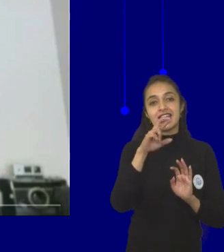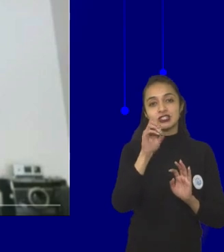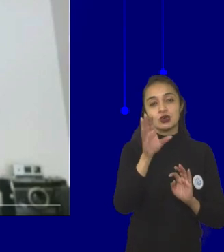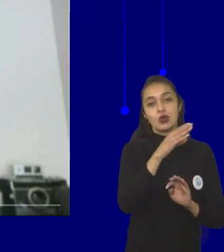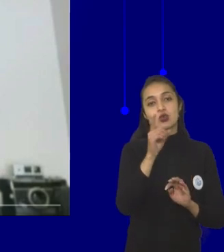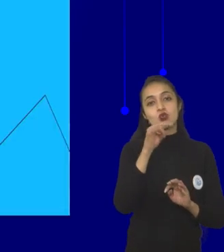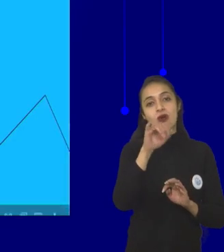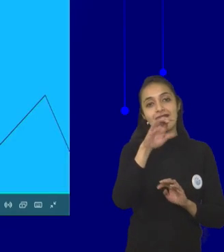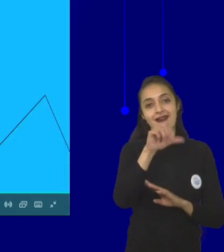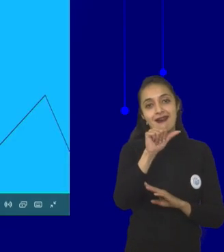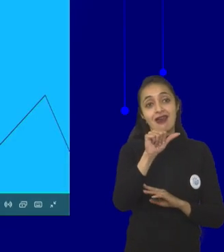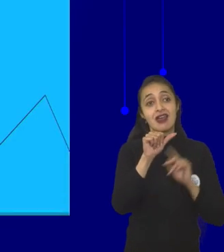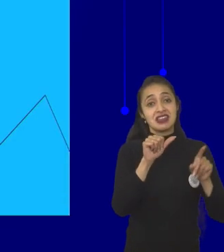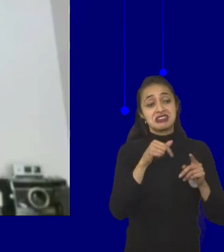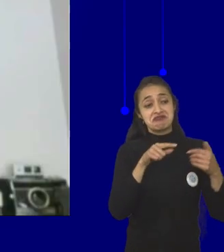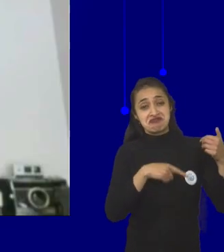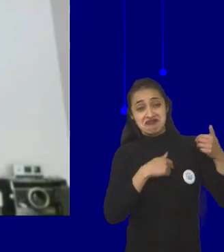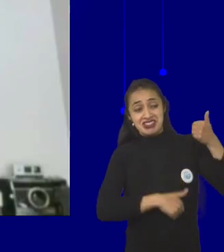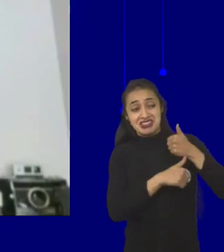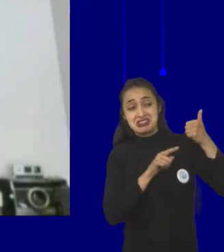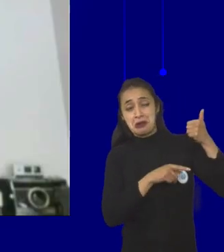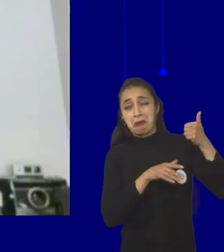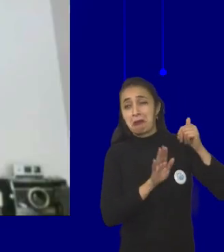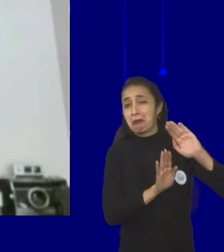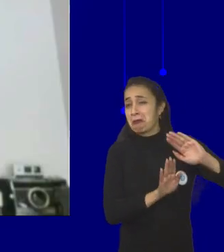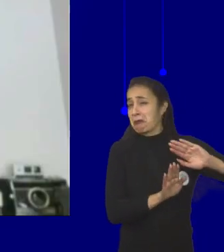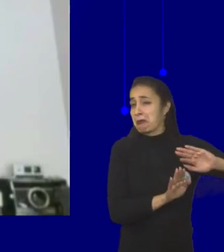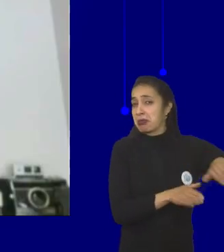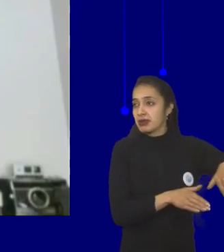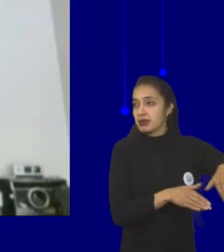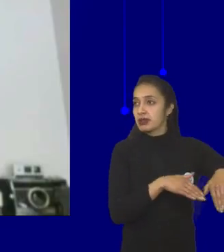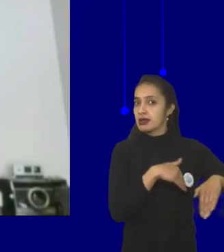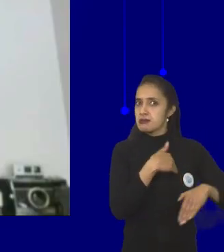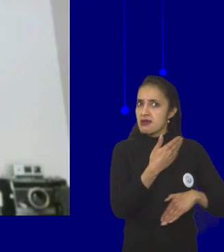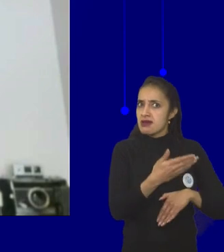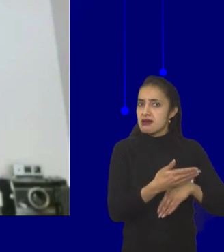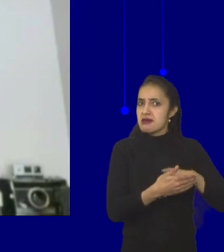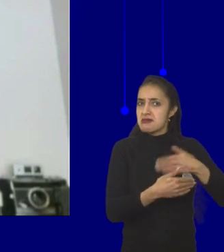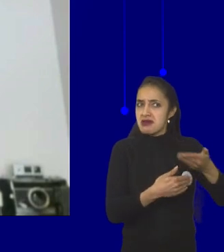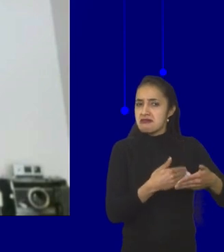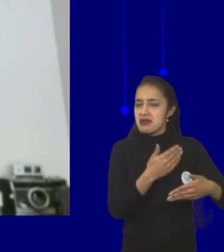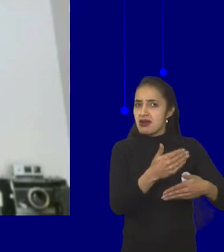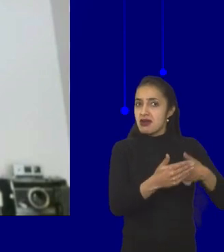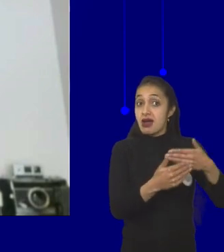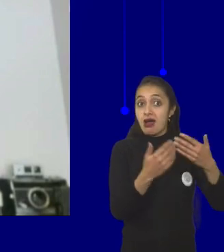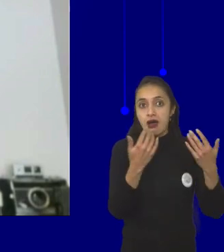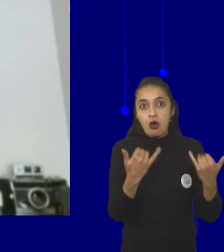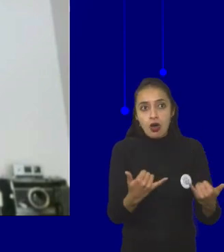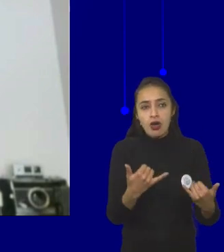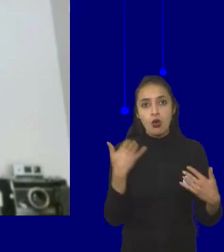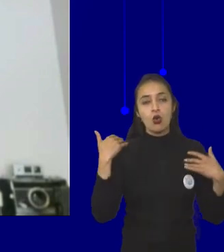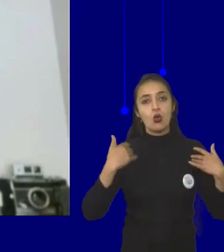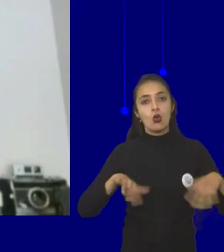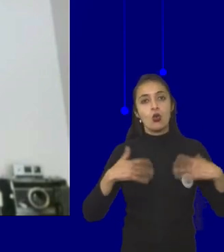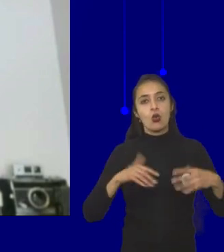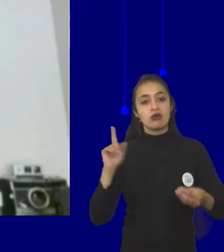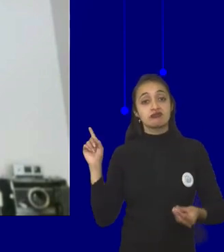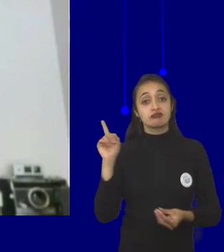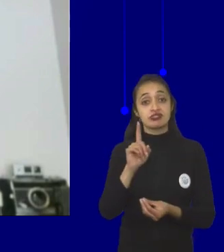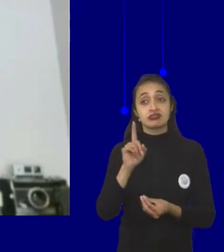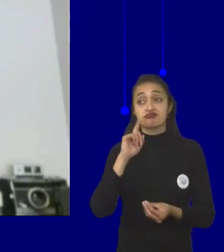nada. Por este muchacho no dábamos un peso, pero ni un peso. Y hoy en día